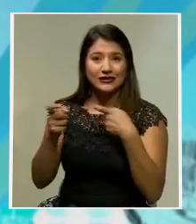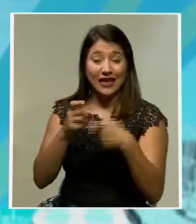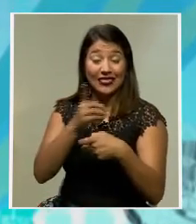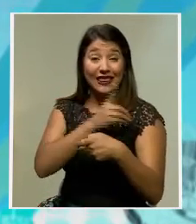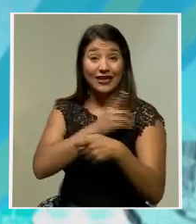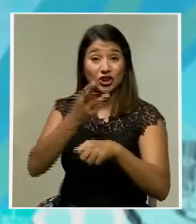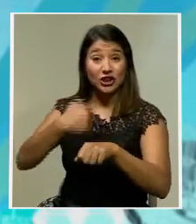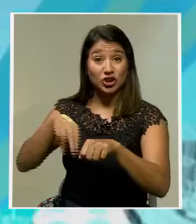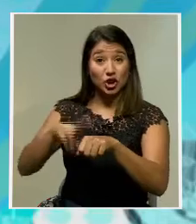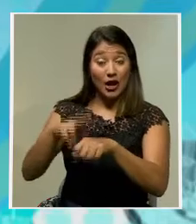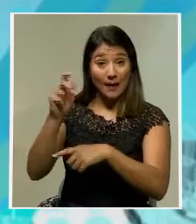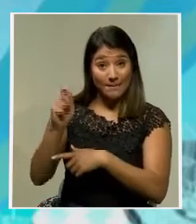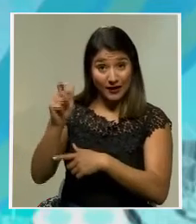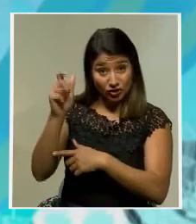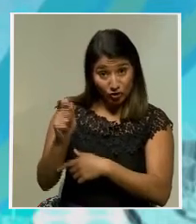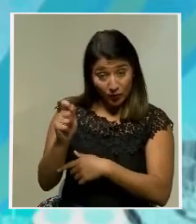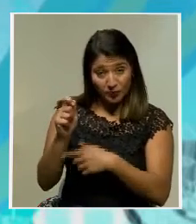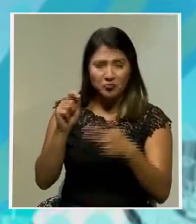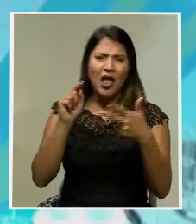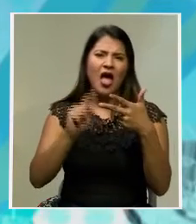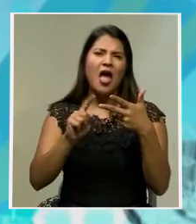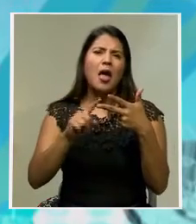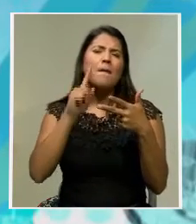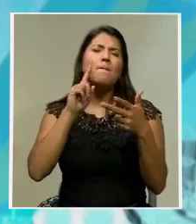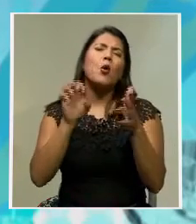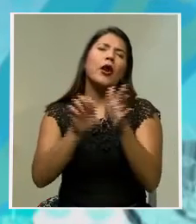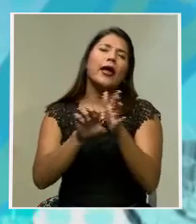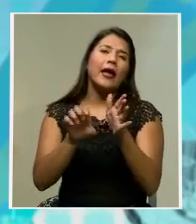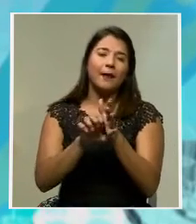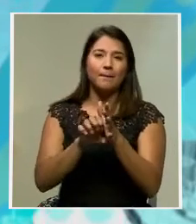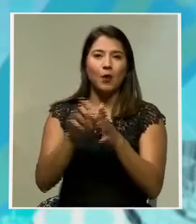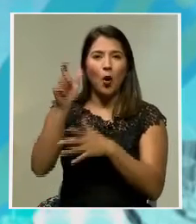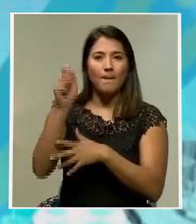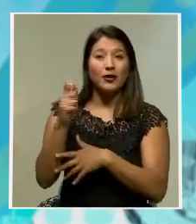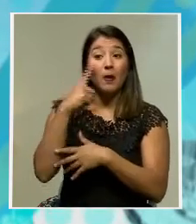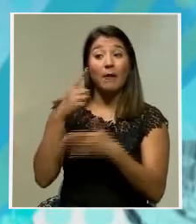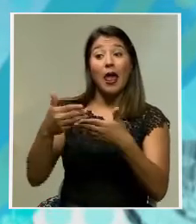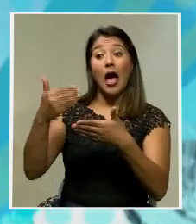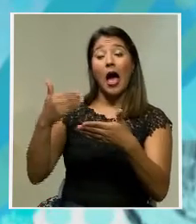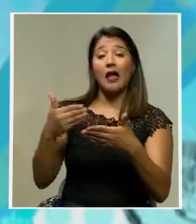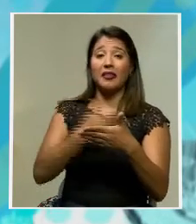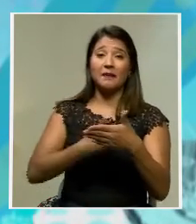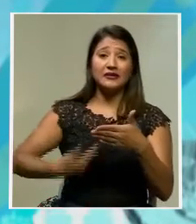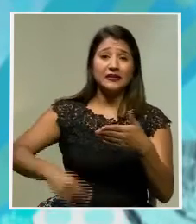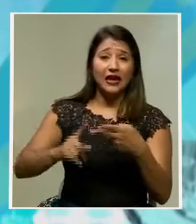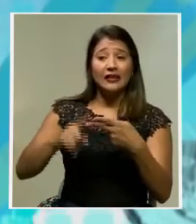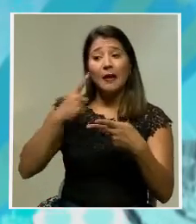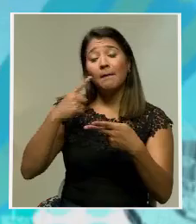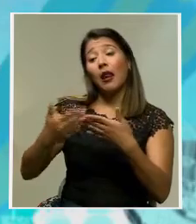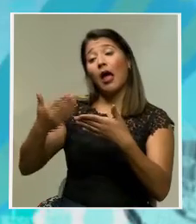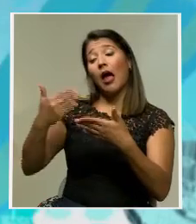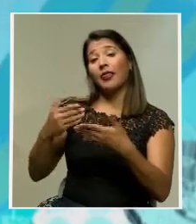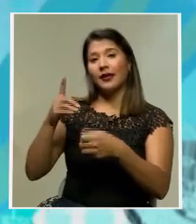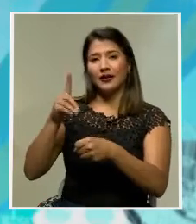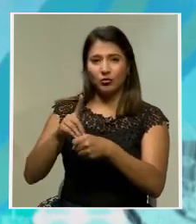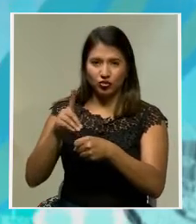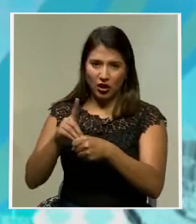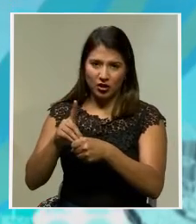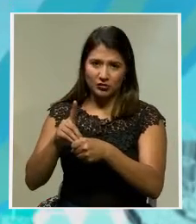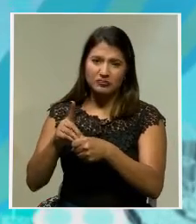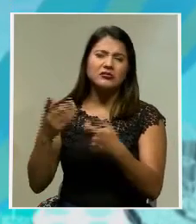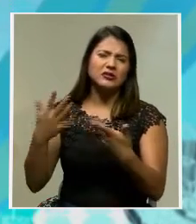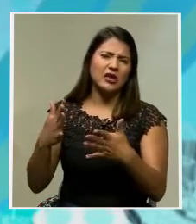Dirección Nacional de Pensiones, donde tenemos, por ejemplo, las polémicas pensiones para expresidentes y exdiputados, que estas últimas ya